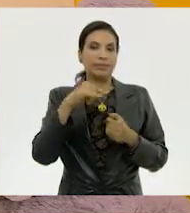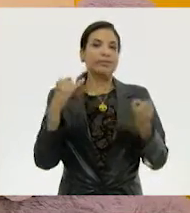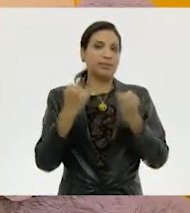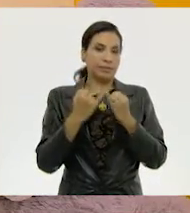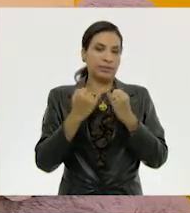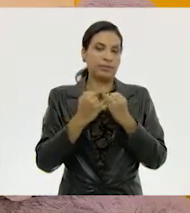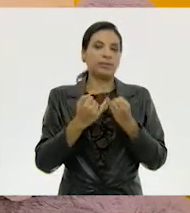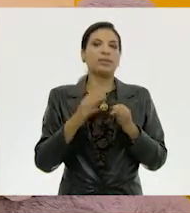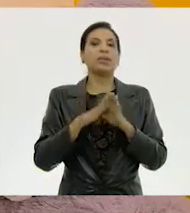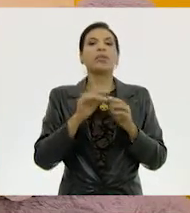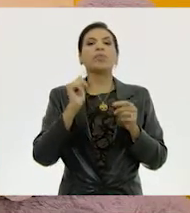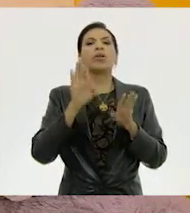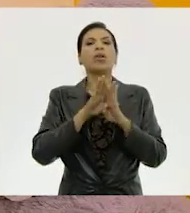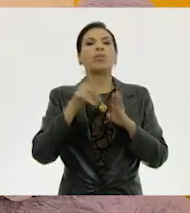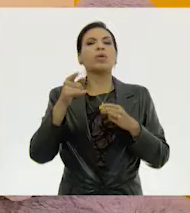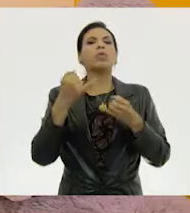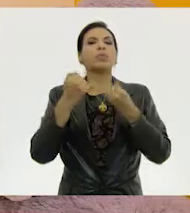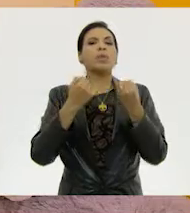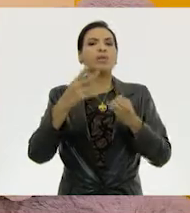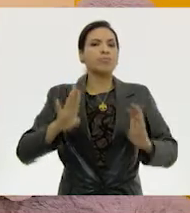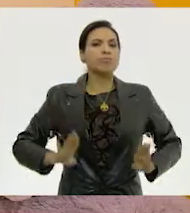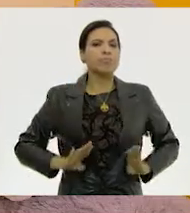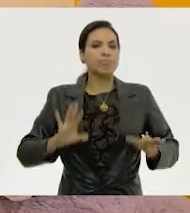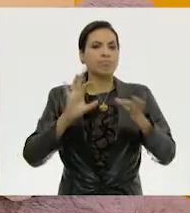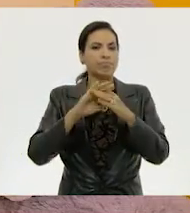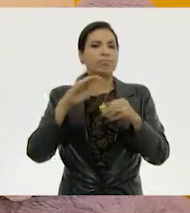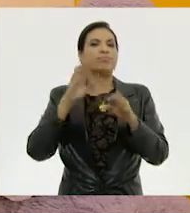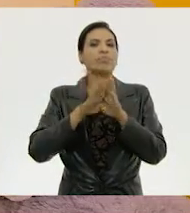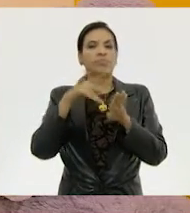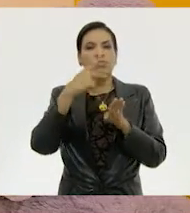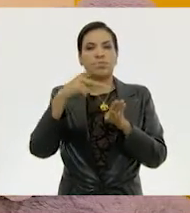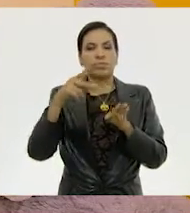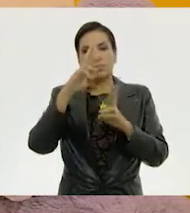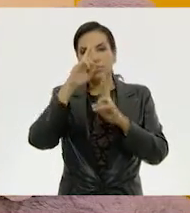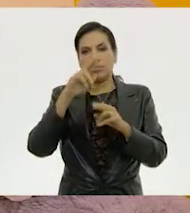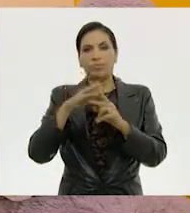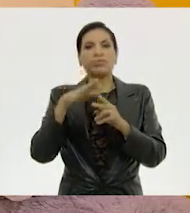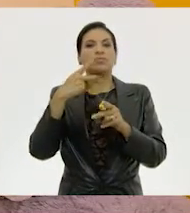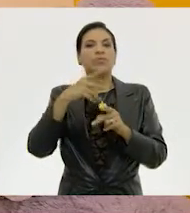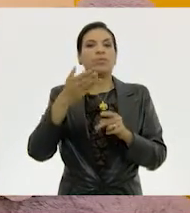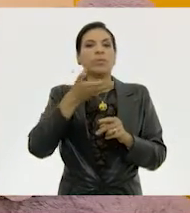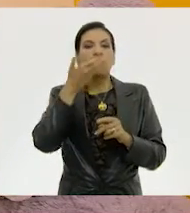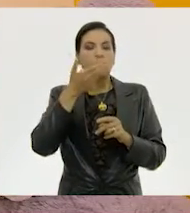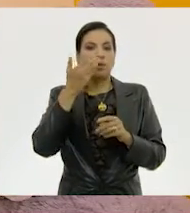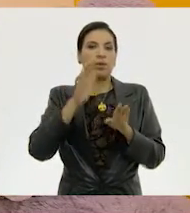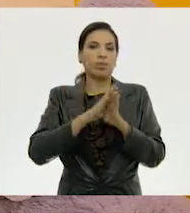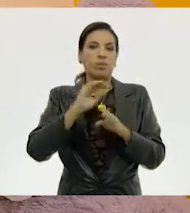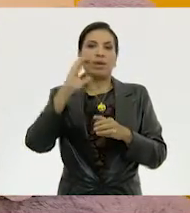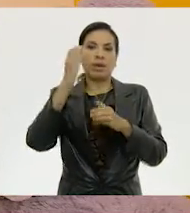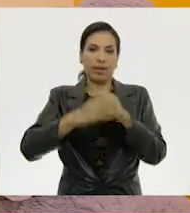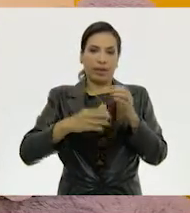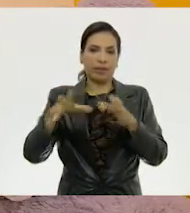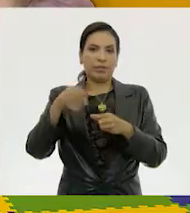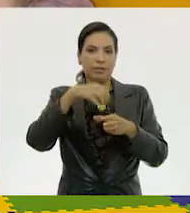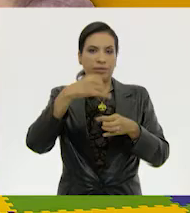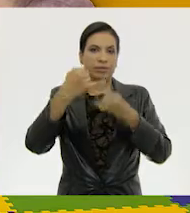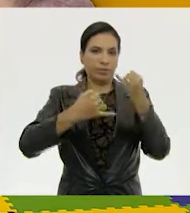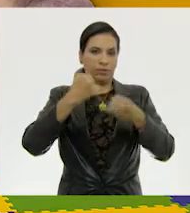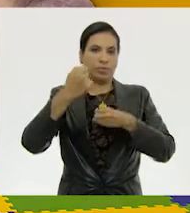también el ritmo del juego se respeta y la rutina estará presente al terminar y recoger sus